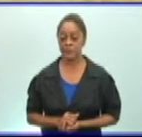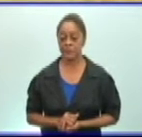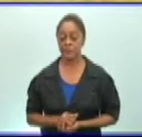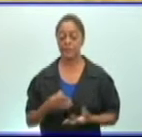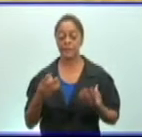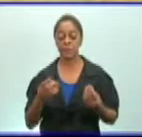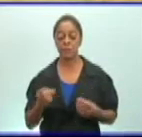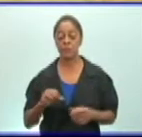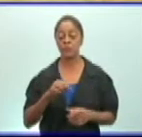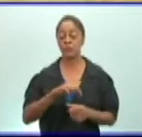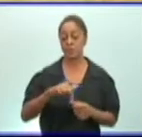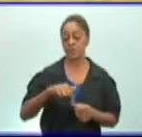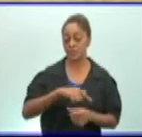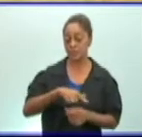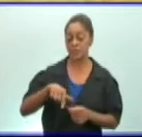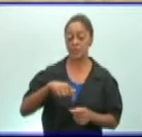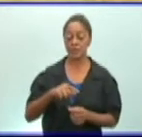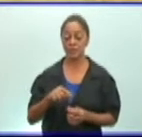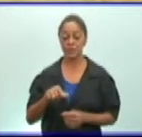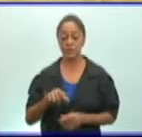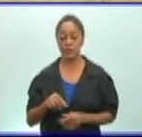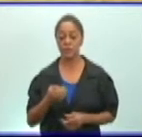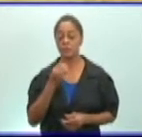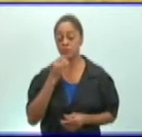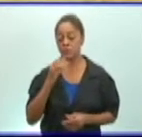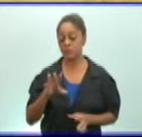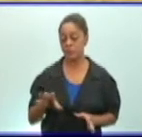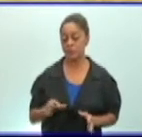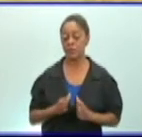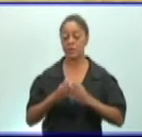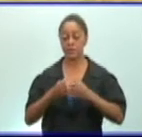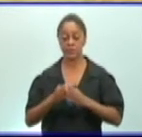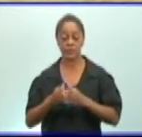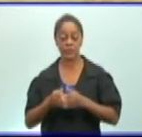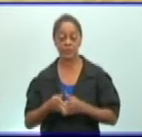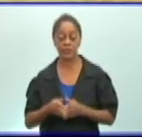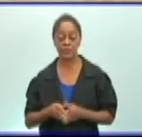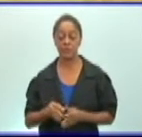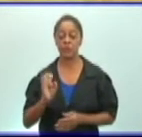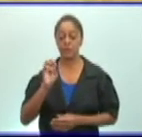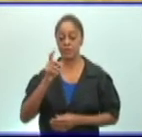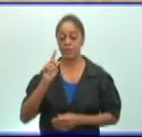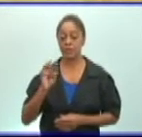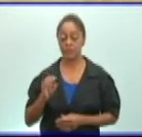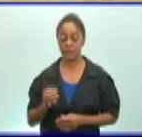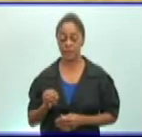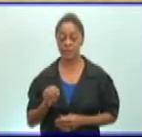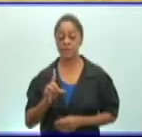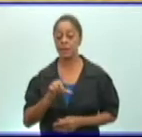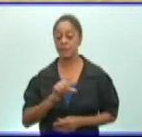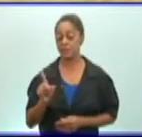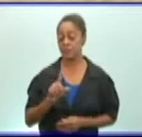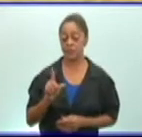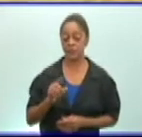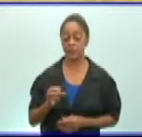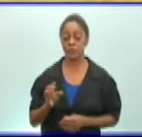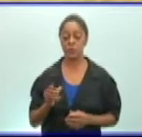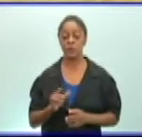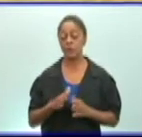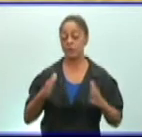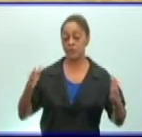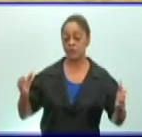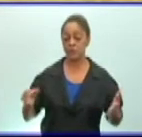Muchas islas alrededor. Esto, por supuesto, va a permitir la navegación en Grecia. Adviertan que no hay grandes ríos, como